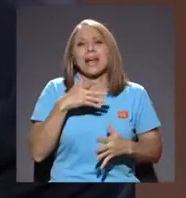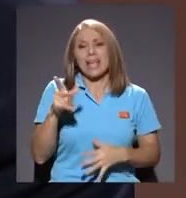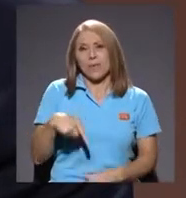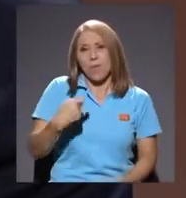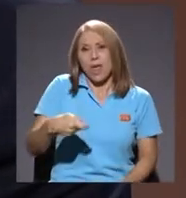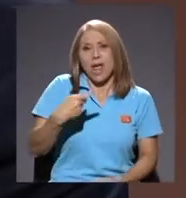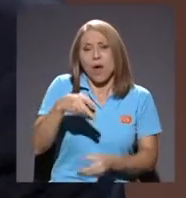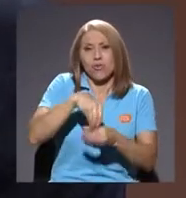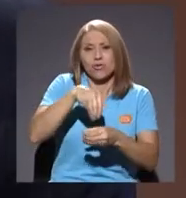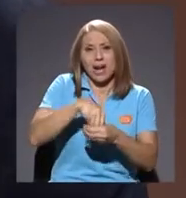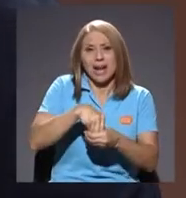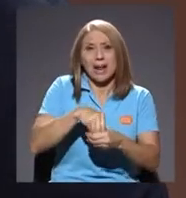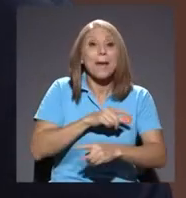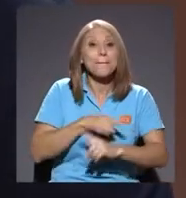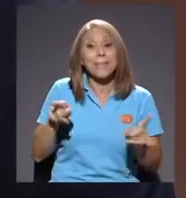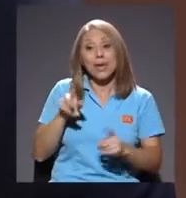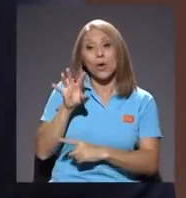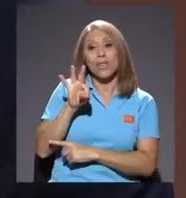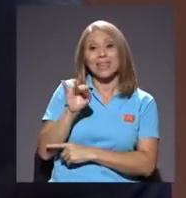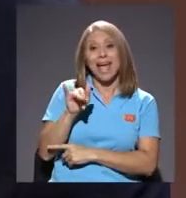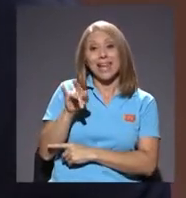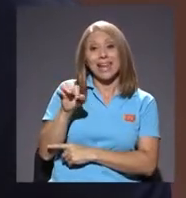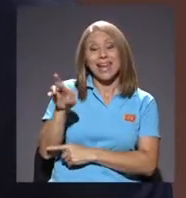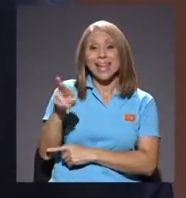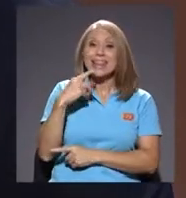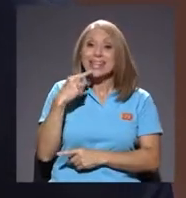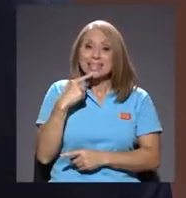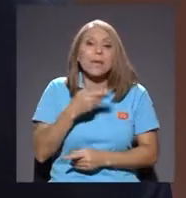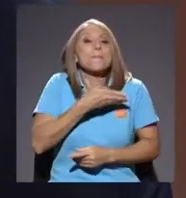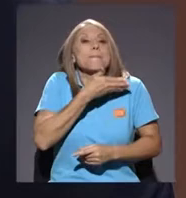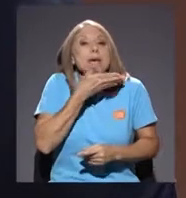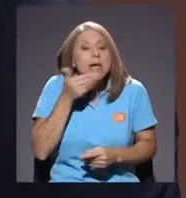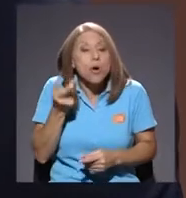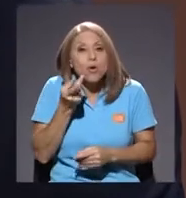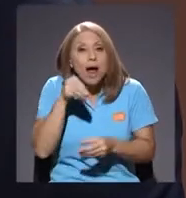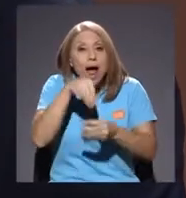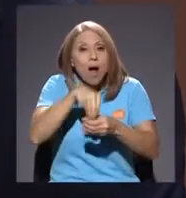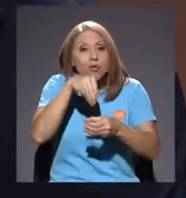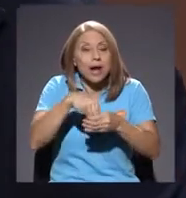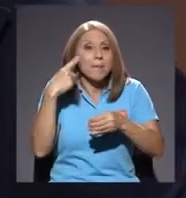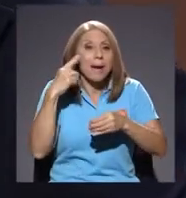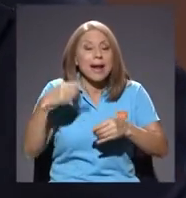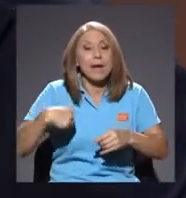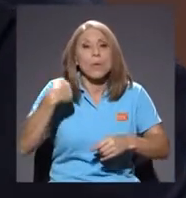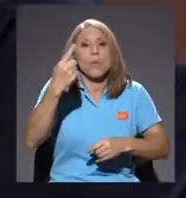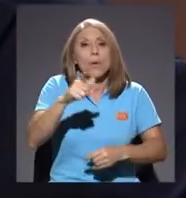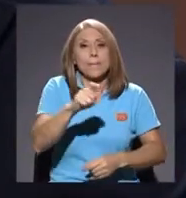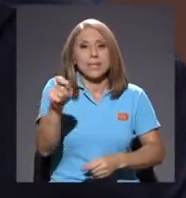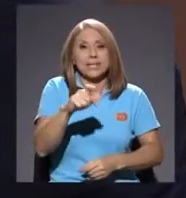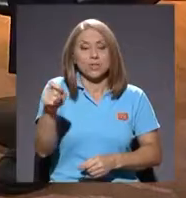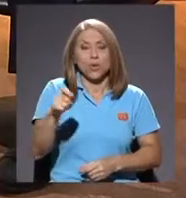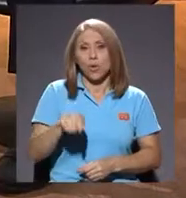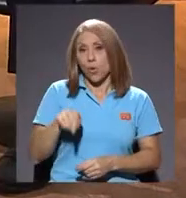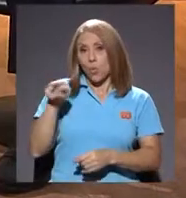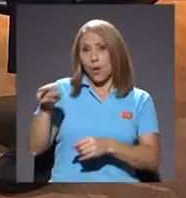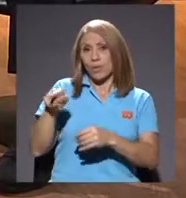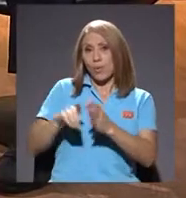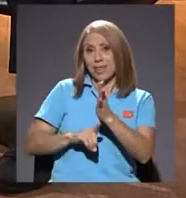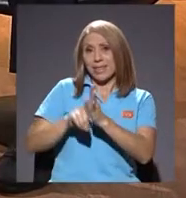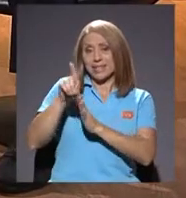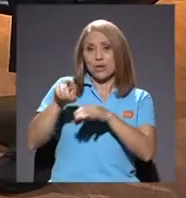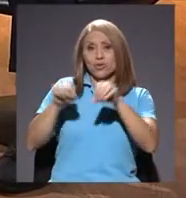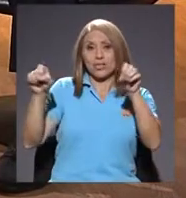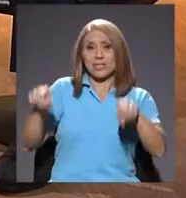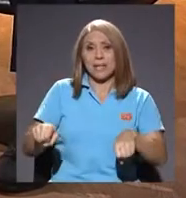sea más bien hablar con una pensión cuando el diseño sistemas que se llaman afiliación automática